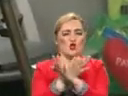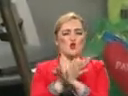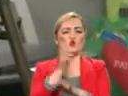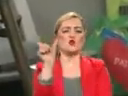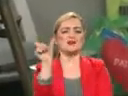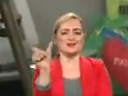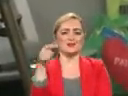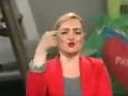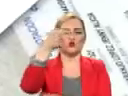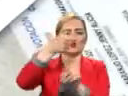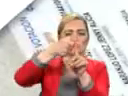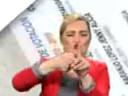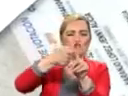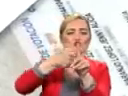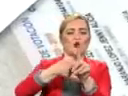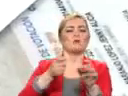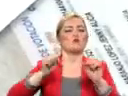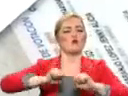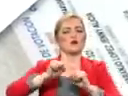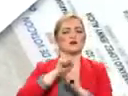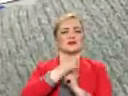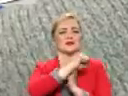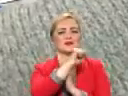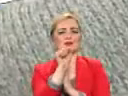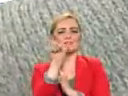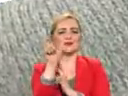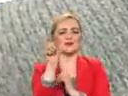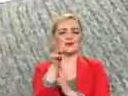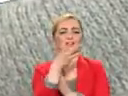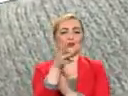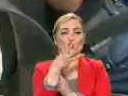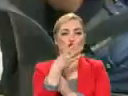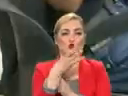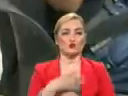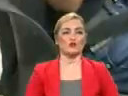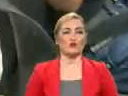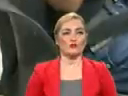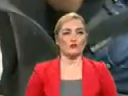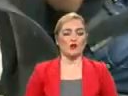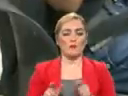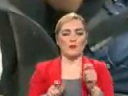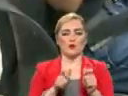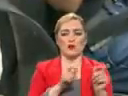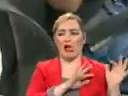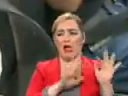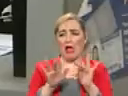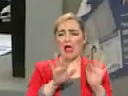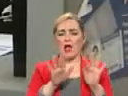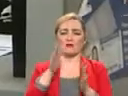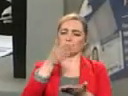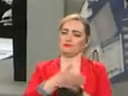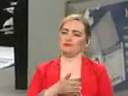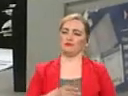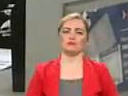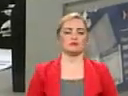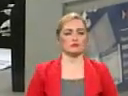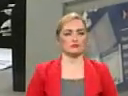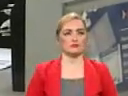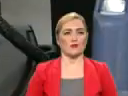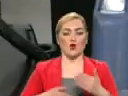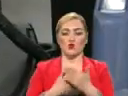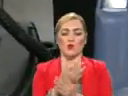mes ya se podría incluso contar con un sistema de licencia digital para evitar que la gente acuda a las instalaciones y